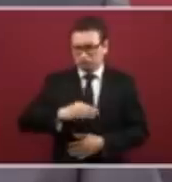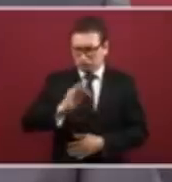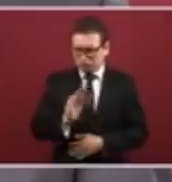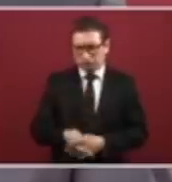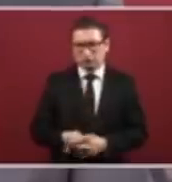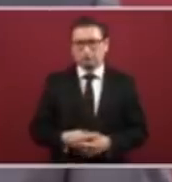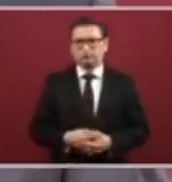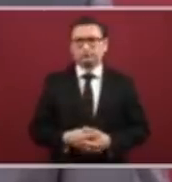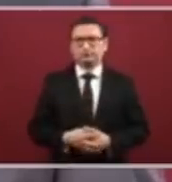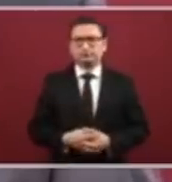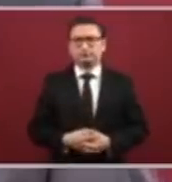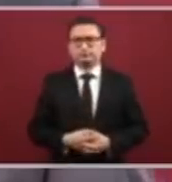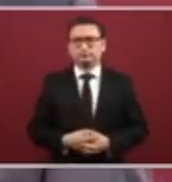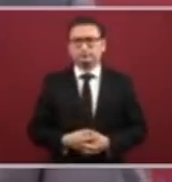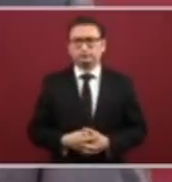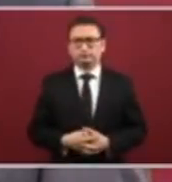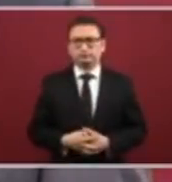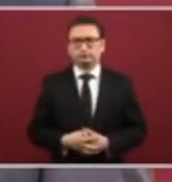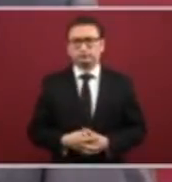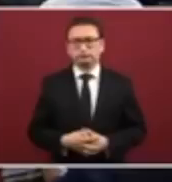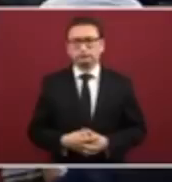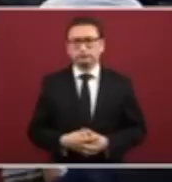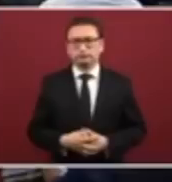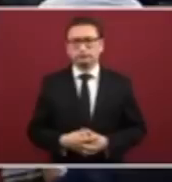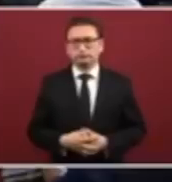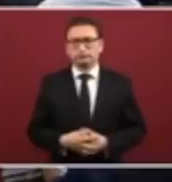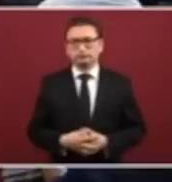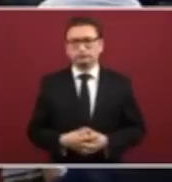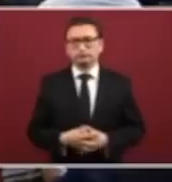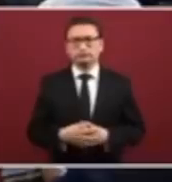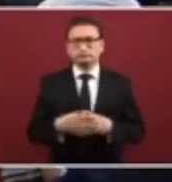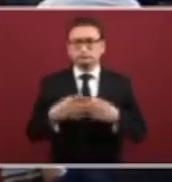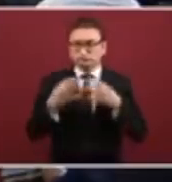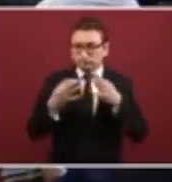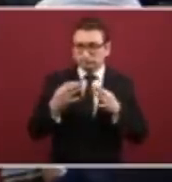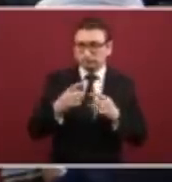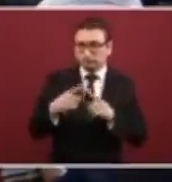desafío. ¿Y sobre la nota crediticia?